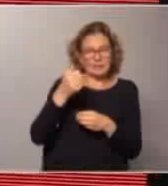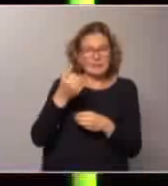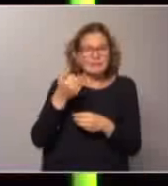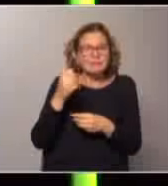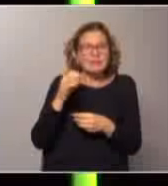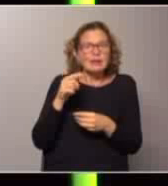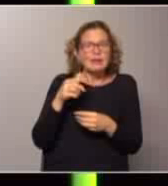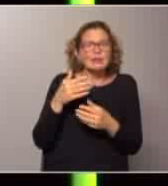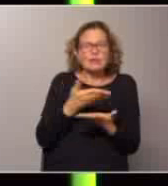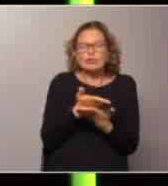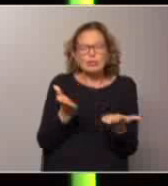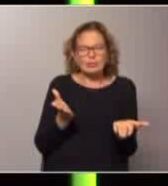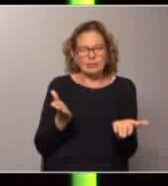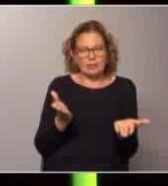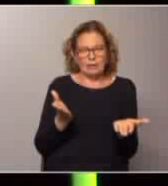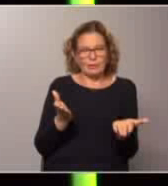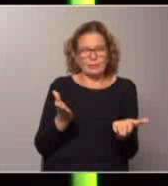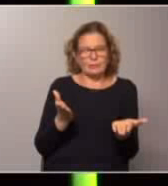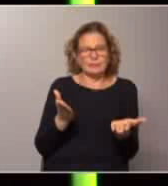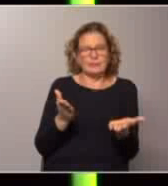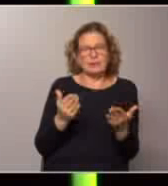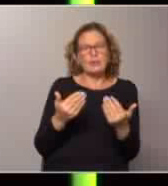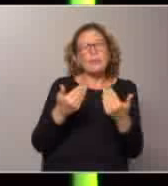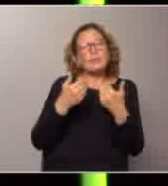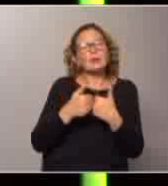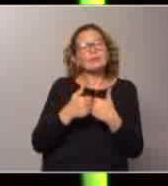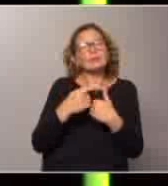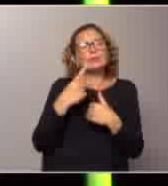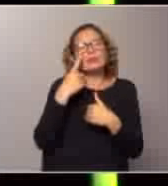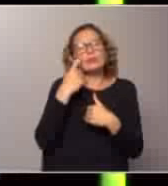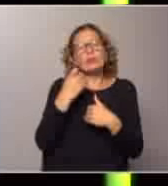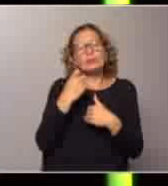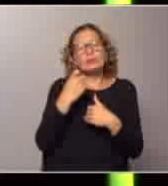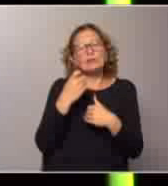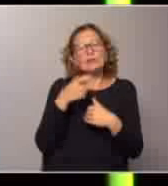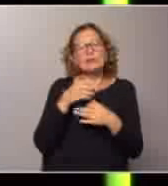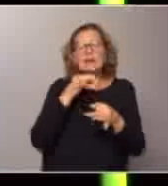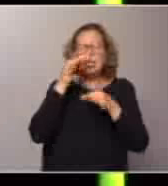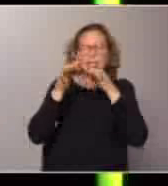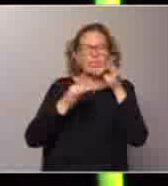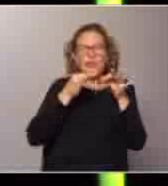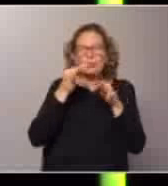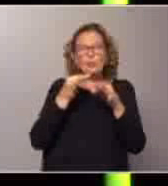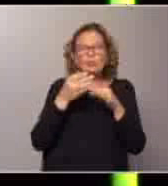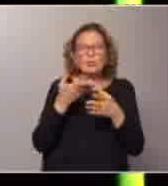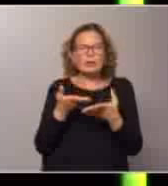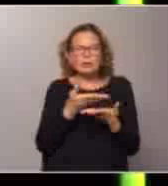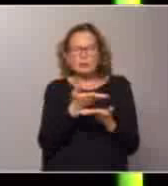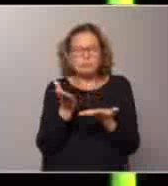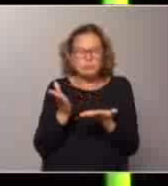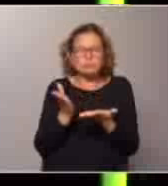ante todo este escenario que estamos viendo en saque en cuenta que el uso de este discurso o de estos